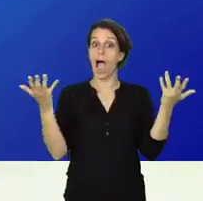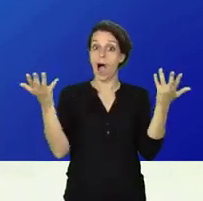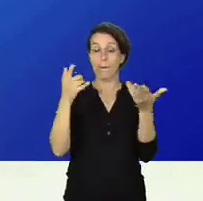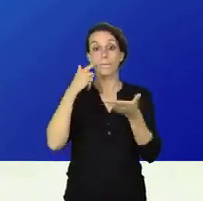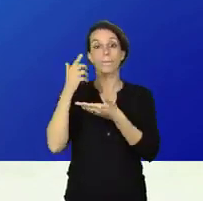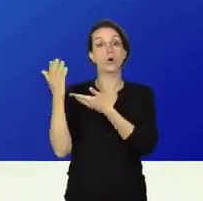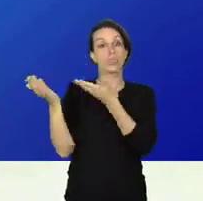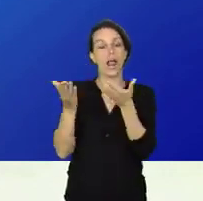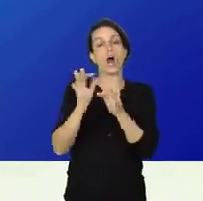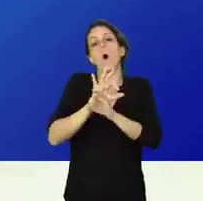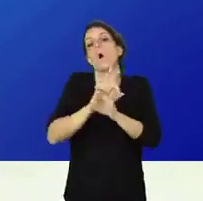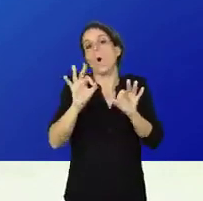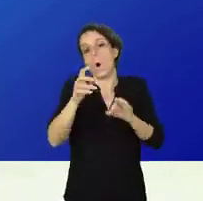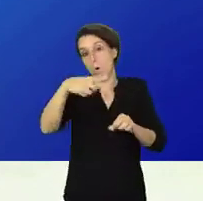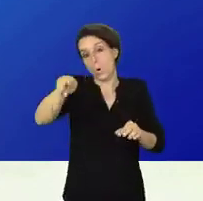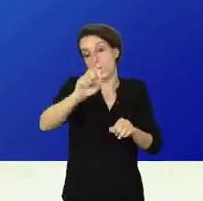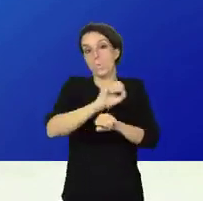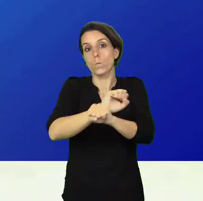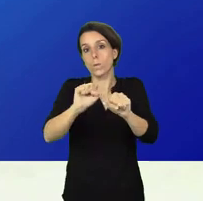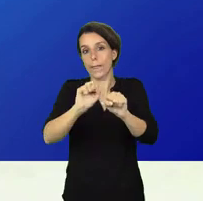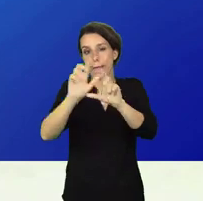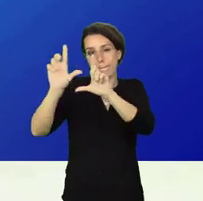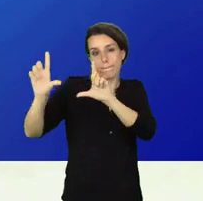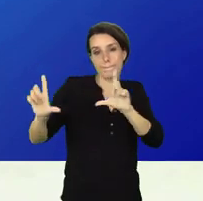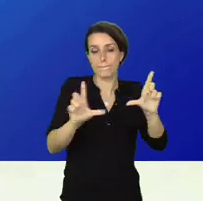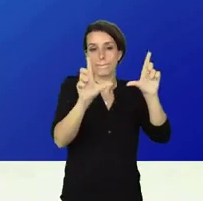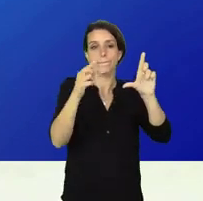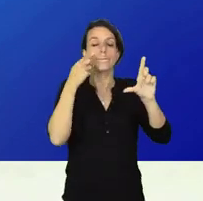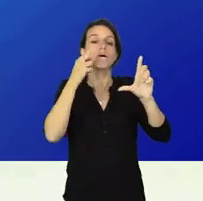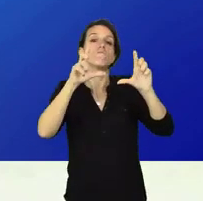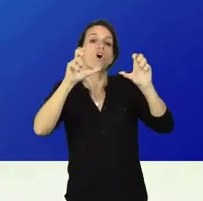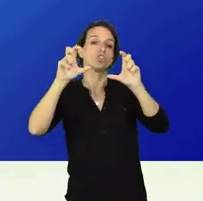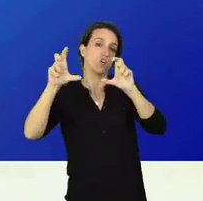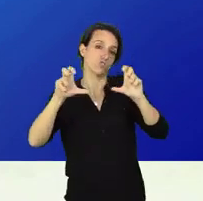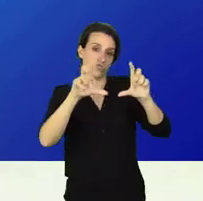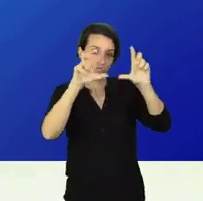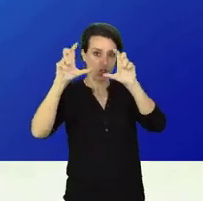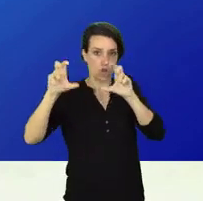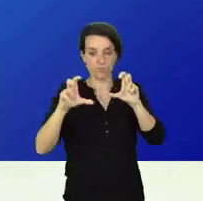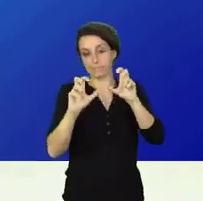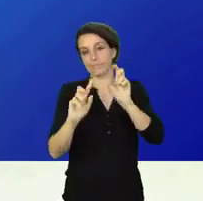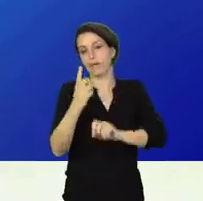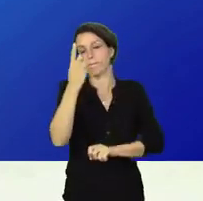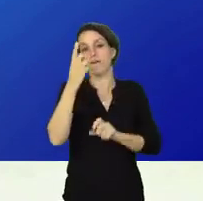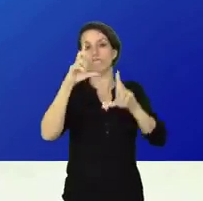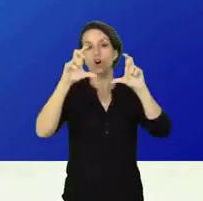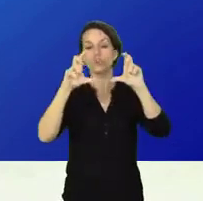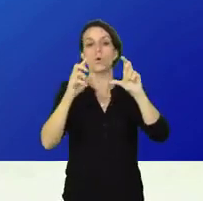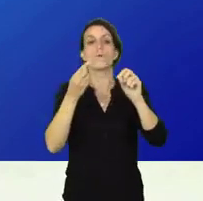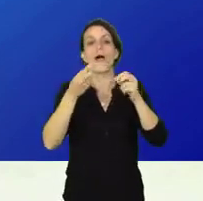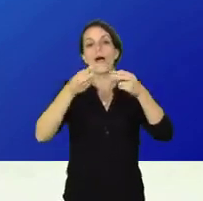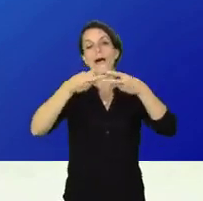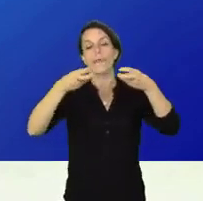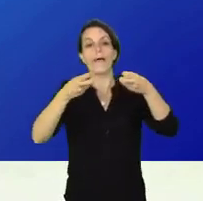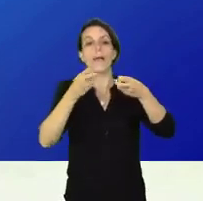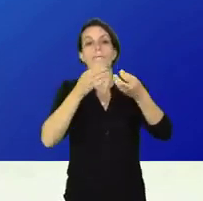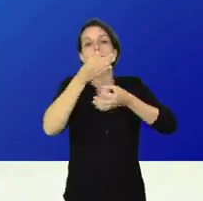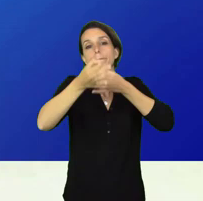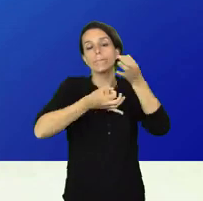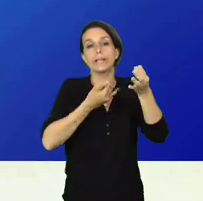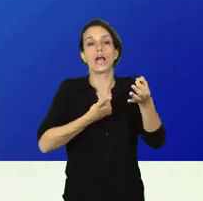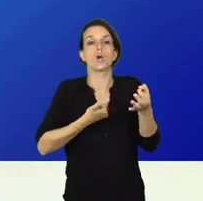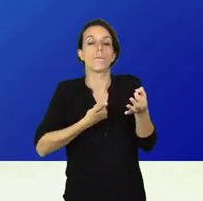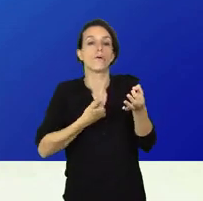Ahora van a ver o pueden encontrar en la presentación algunas fotografías. Una primera fotografía que es una